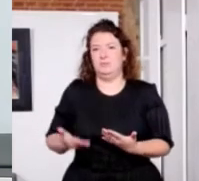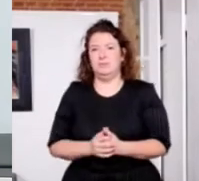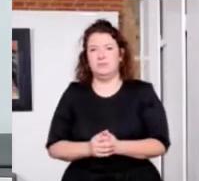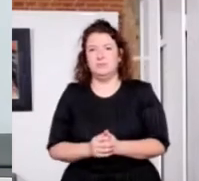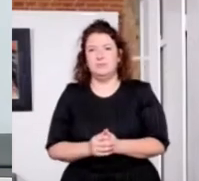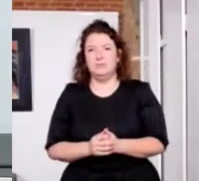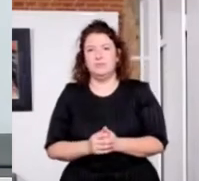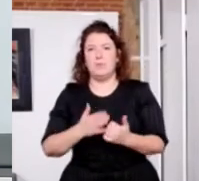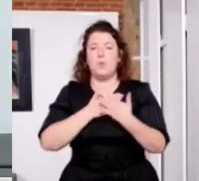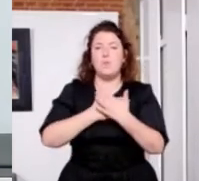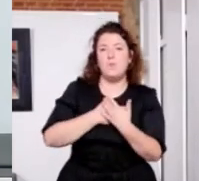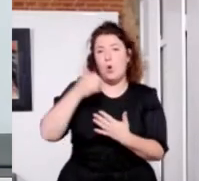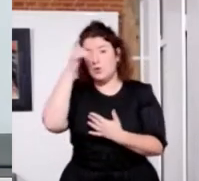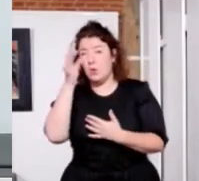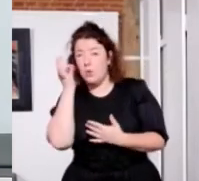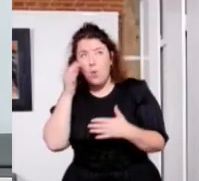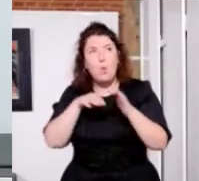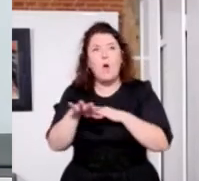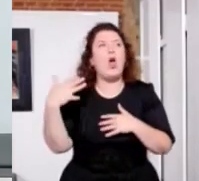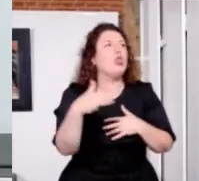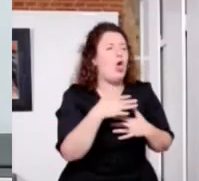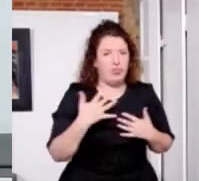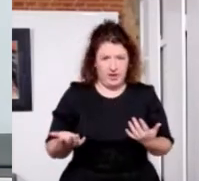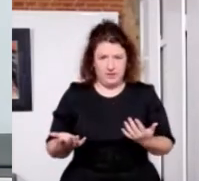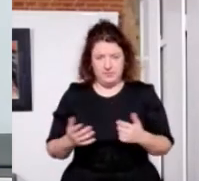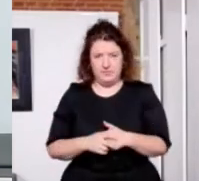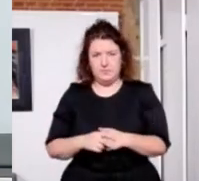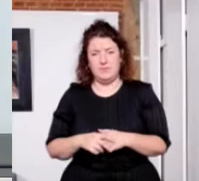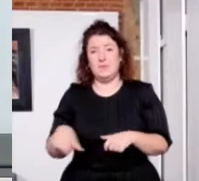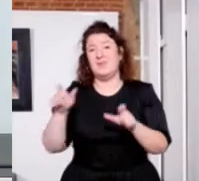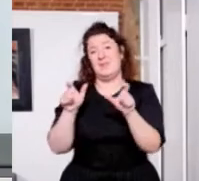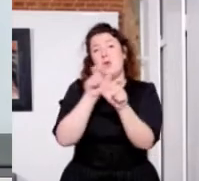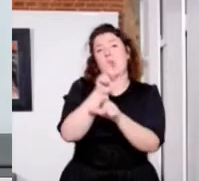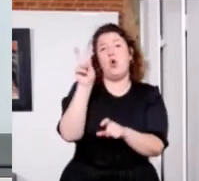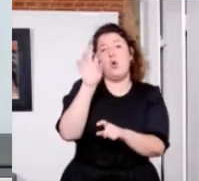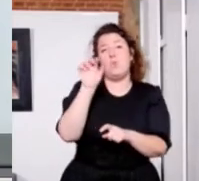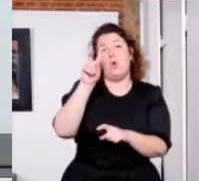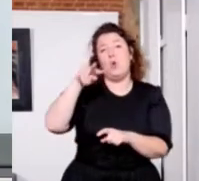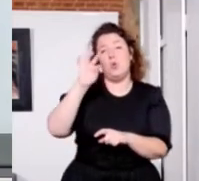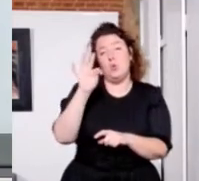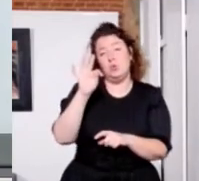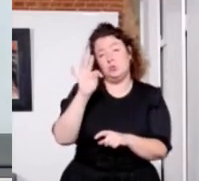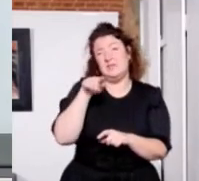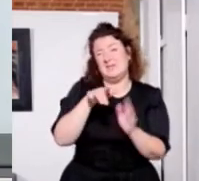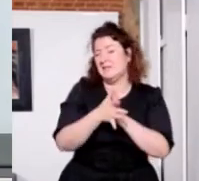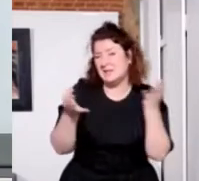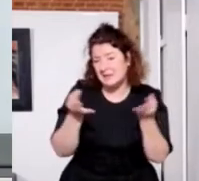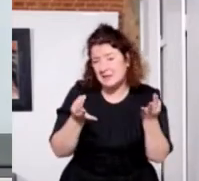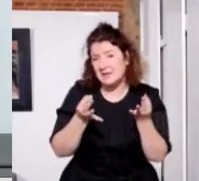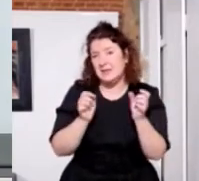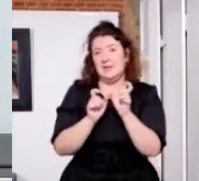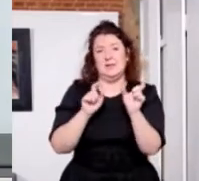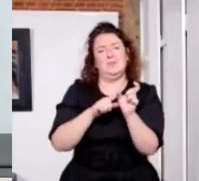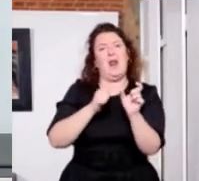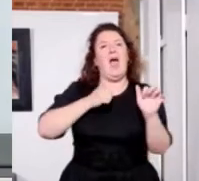voluntarios o las voluntarias. Y ahora el falso prefijo volun. El voluntariado es para la